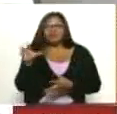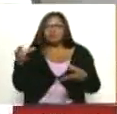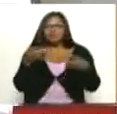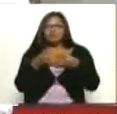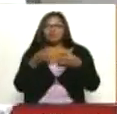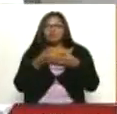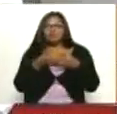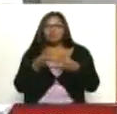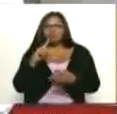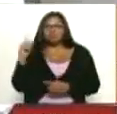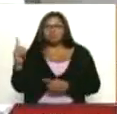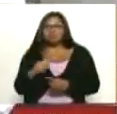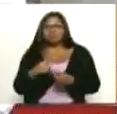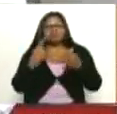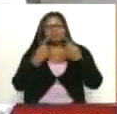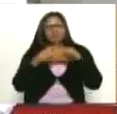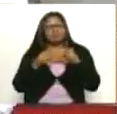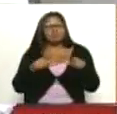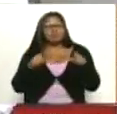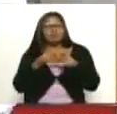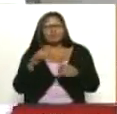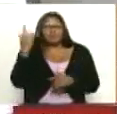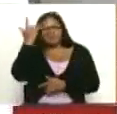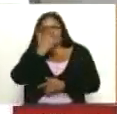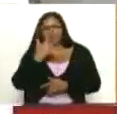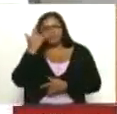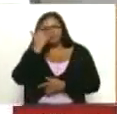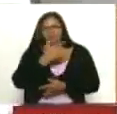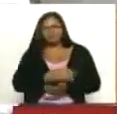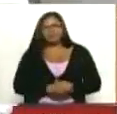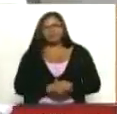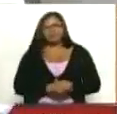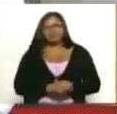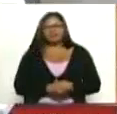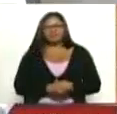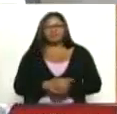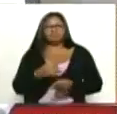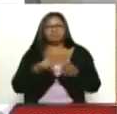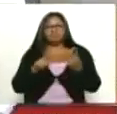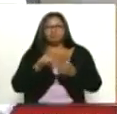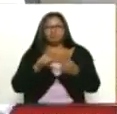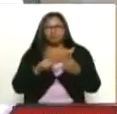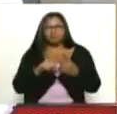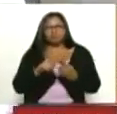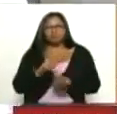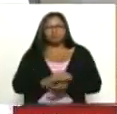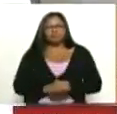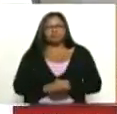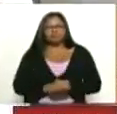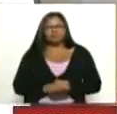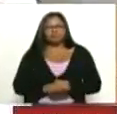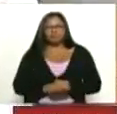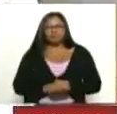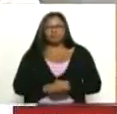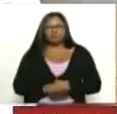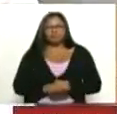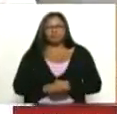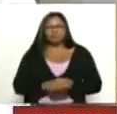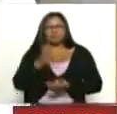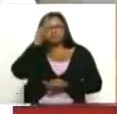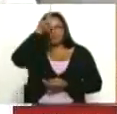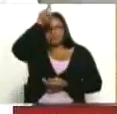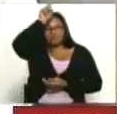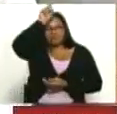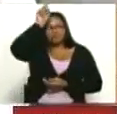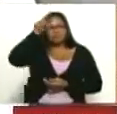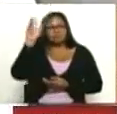que vienen del continente africano, de Burkina Faso y de Egipto en particular, que van a estar además bellísimas.